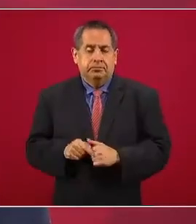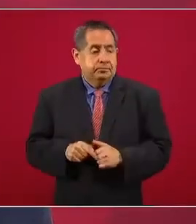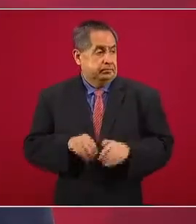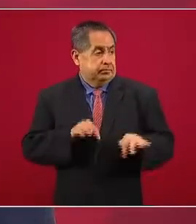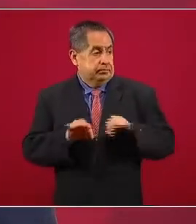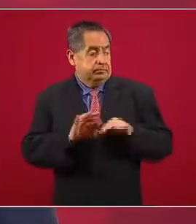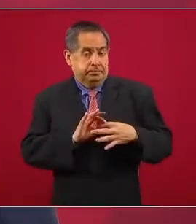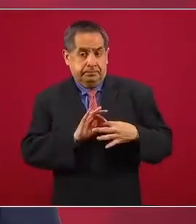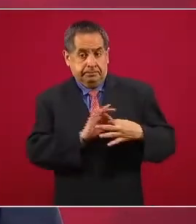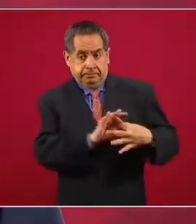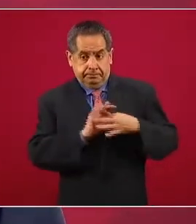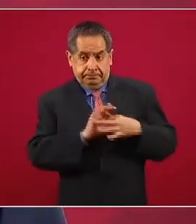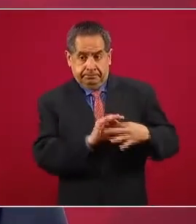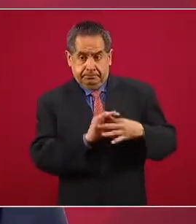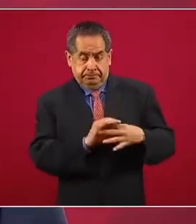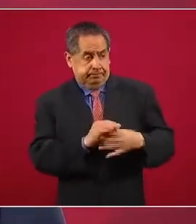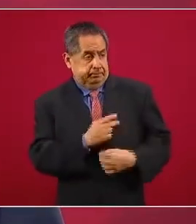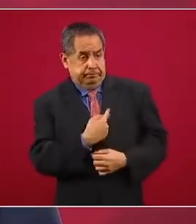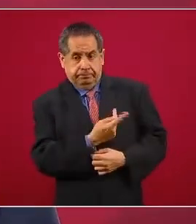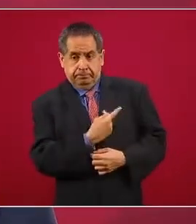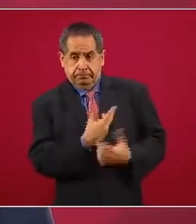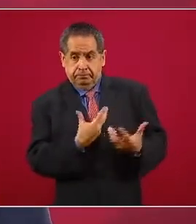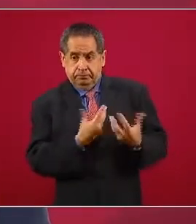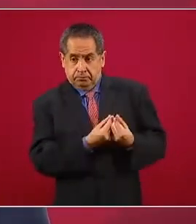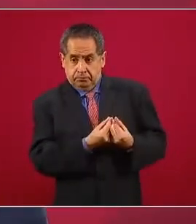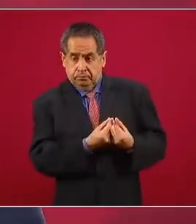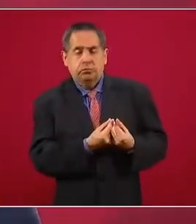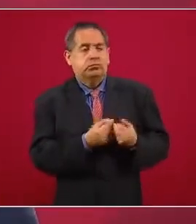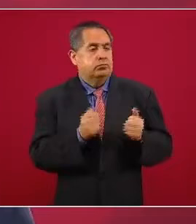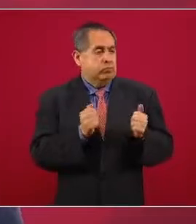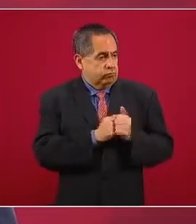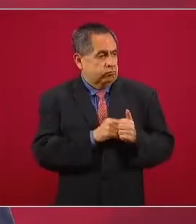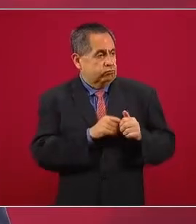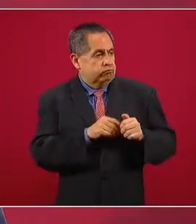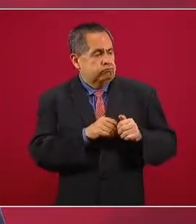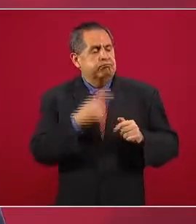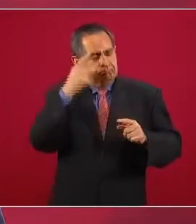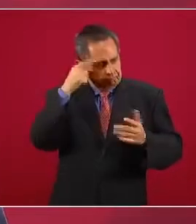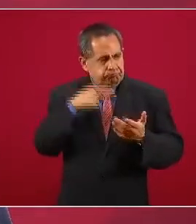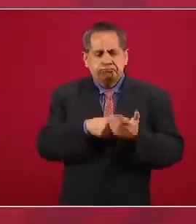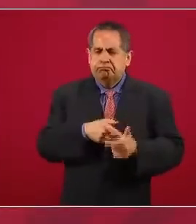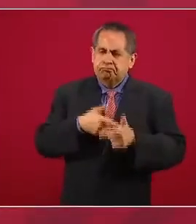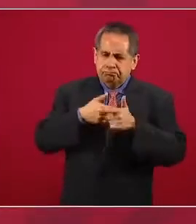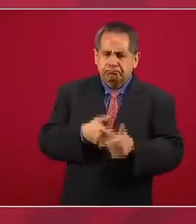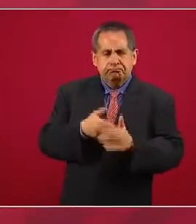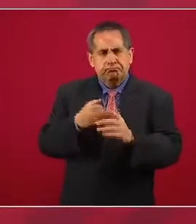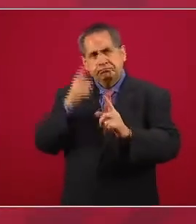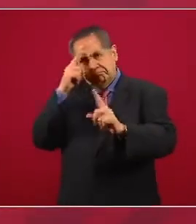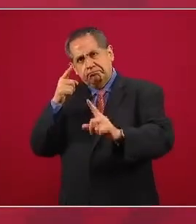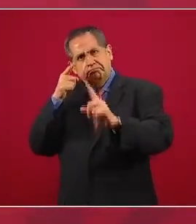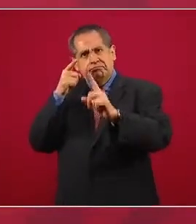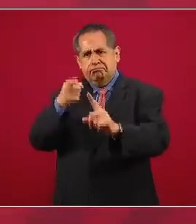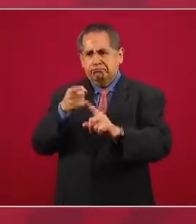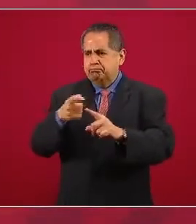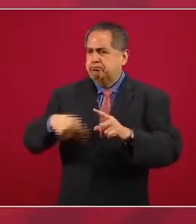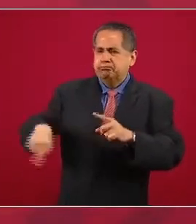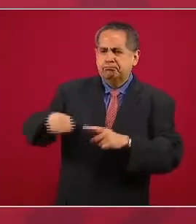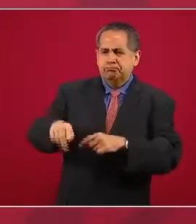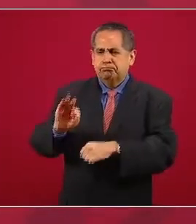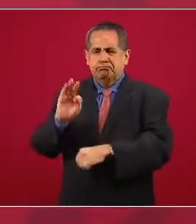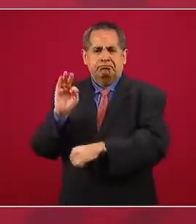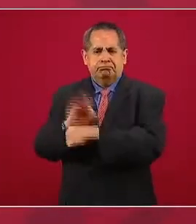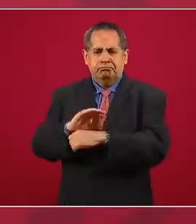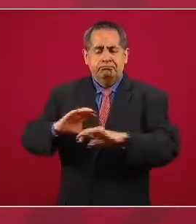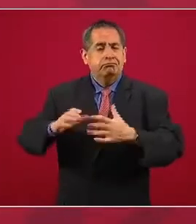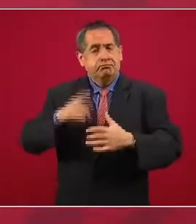colaboración, cuando trabajamos unidos, cuando trabajamos definitivamente con ese objetivo fundamental de